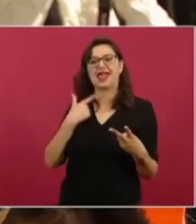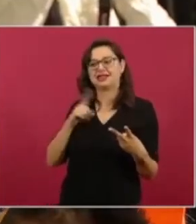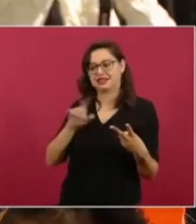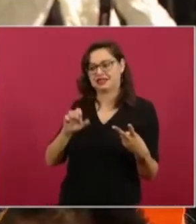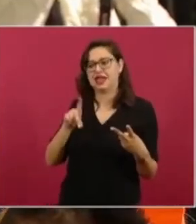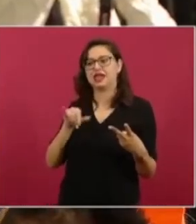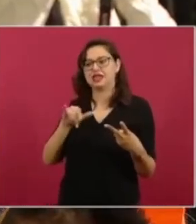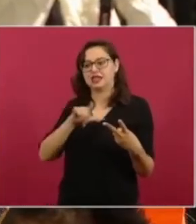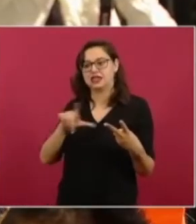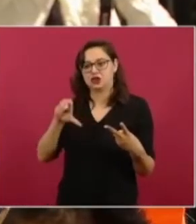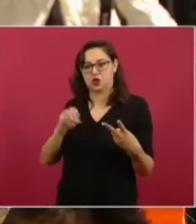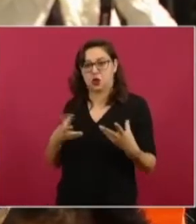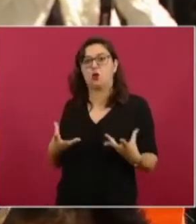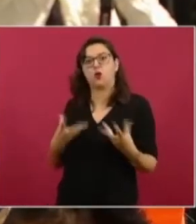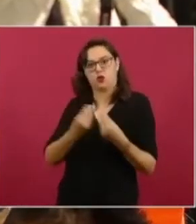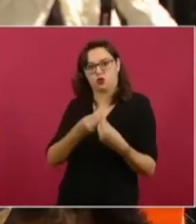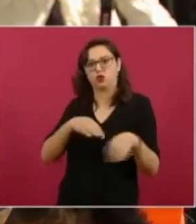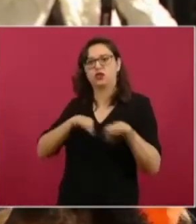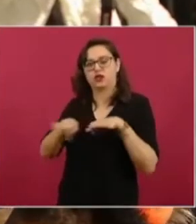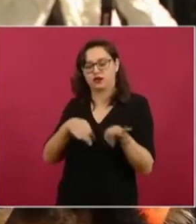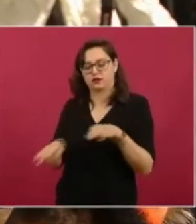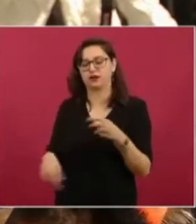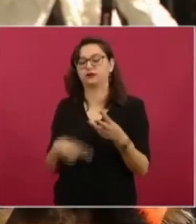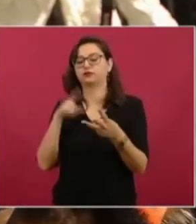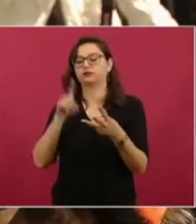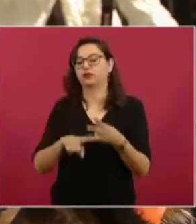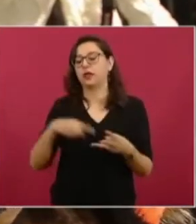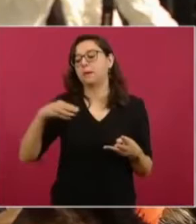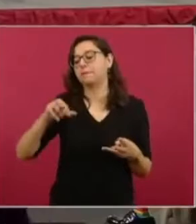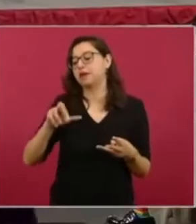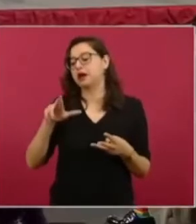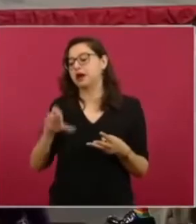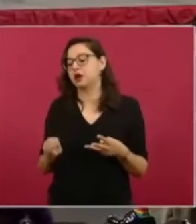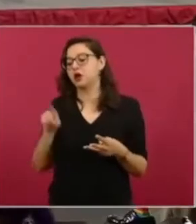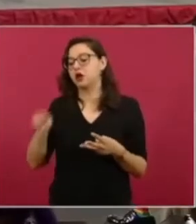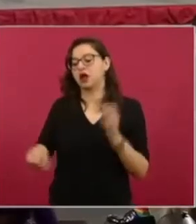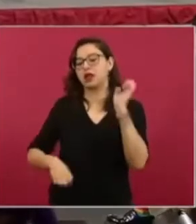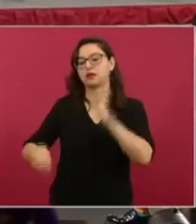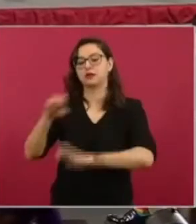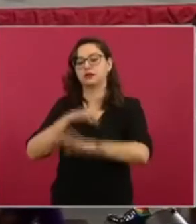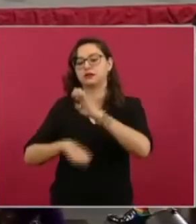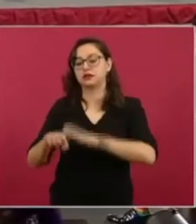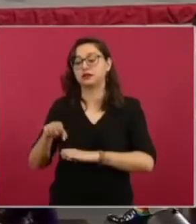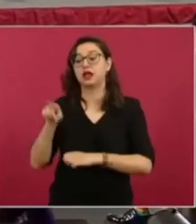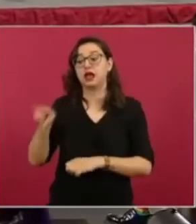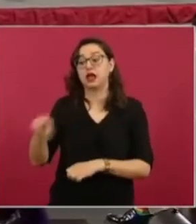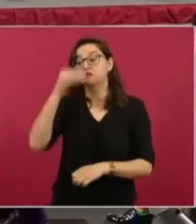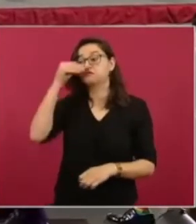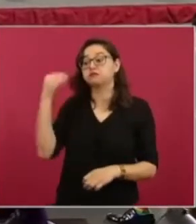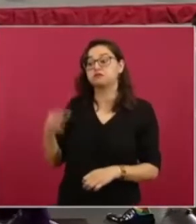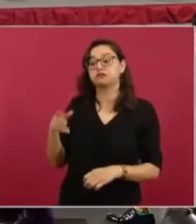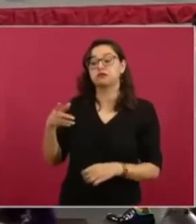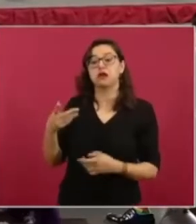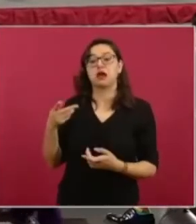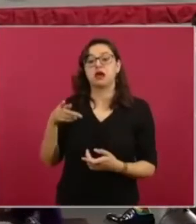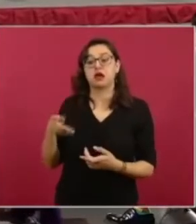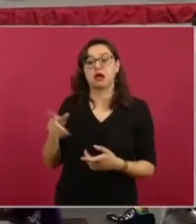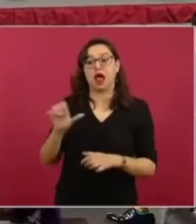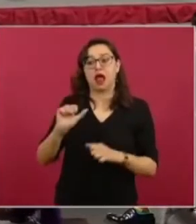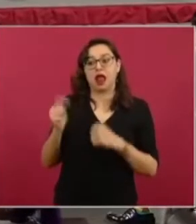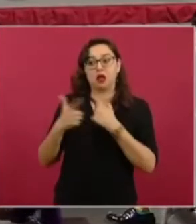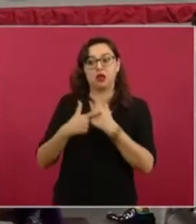ABC y quien recientemente fue vinculado a proceso por los delitos de robo, despojo y delitos en materia